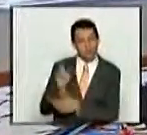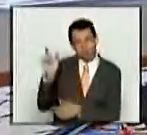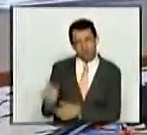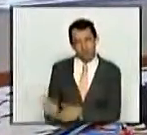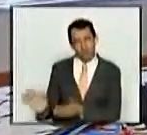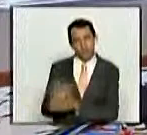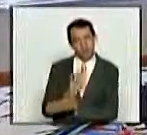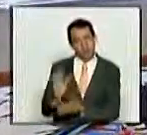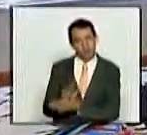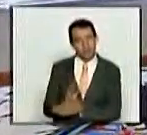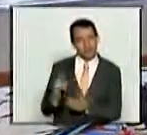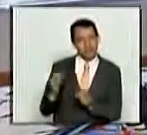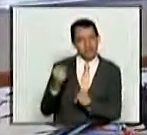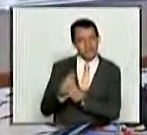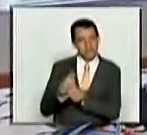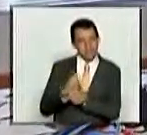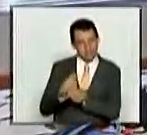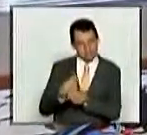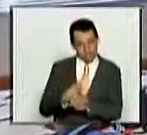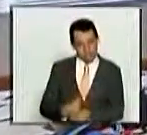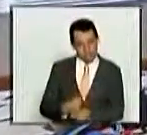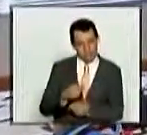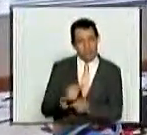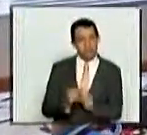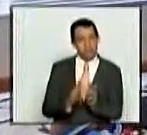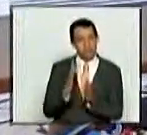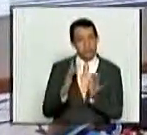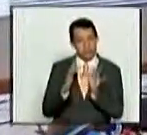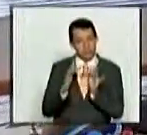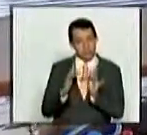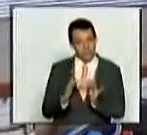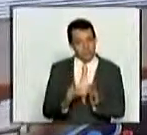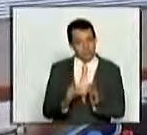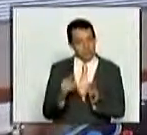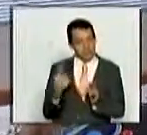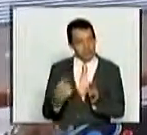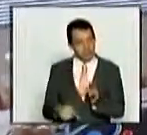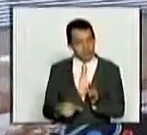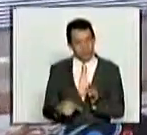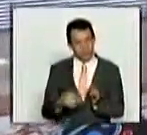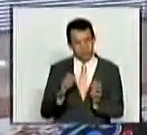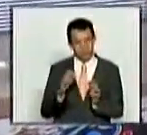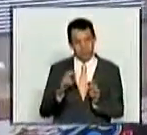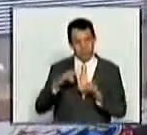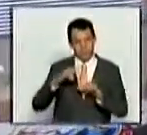la columna en el momento de hacer este movimiento o este ajuste que se llama torsión supinal.